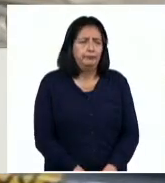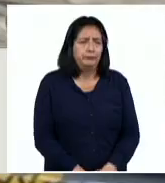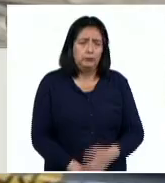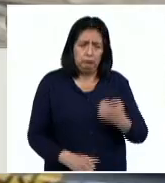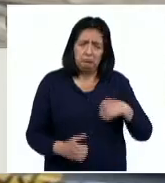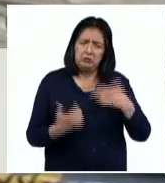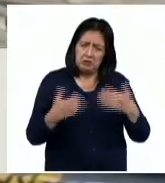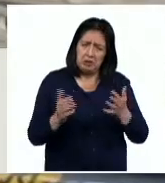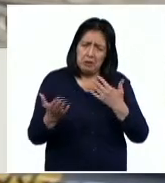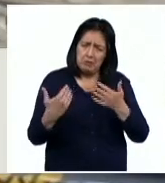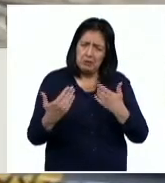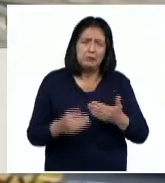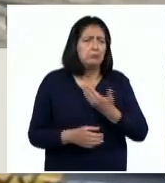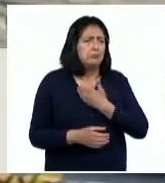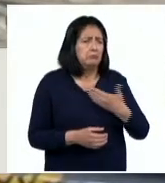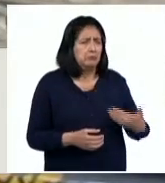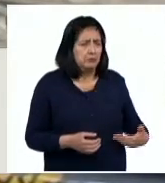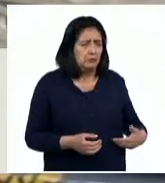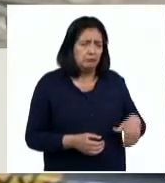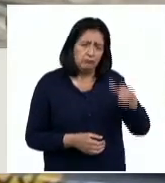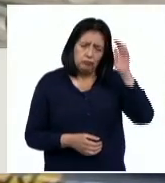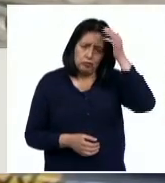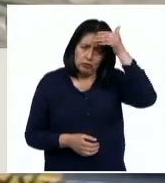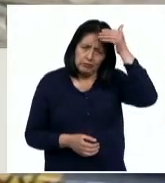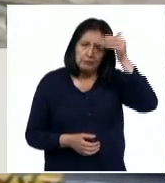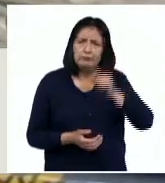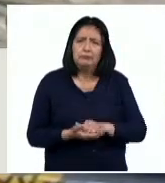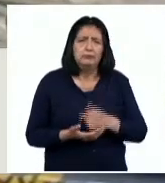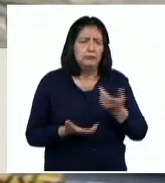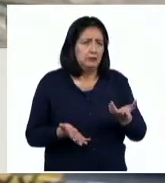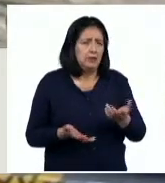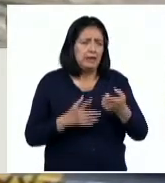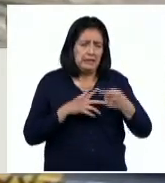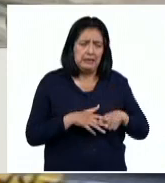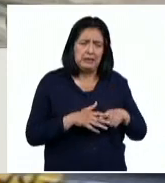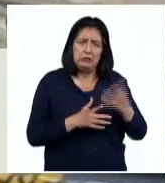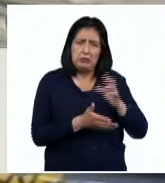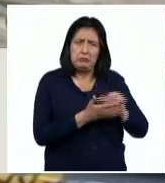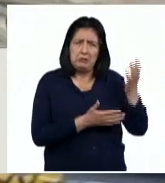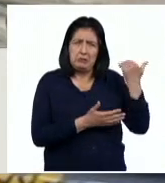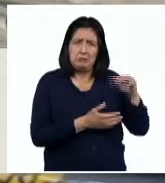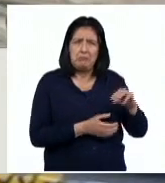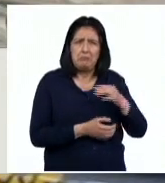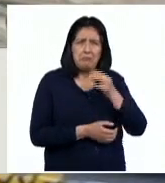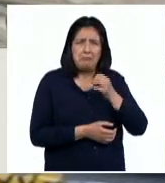Hemos conversado con el presidente Donald Trump a inicios del mes pasado, en mayo,